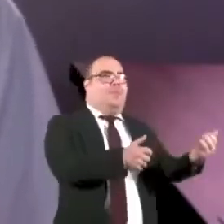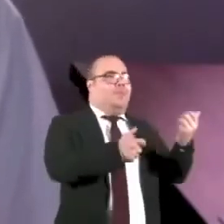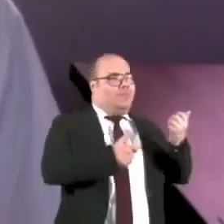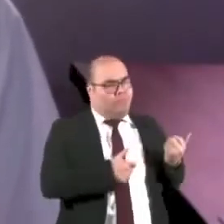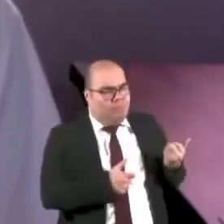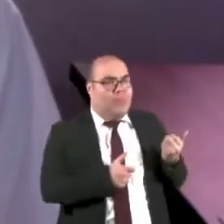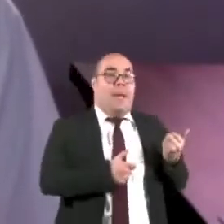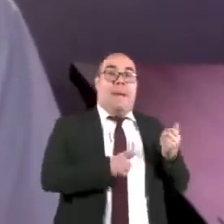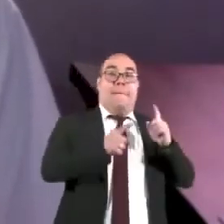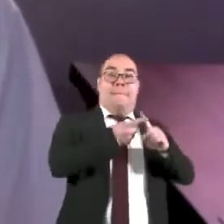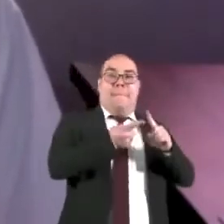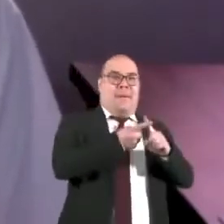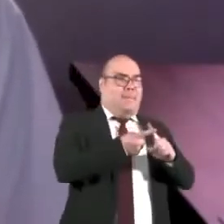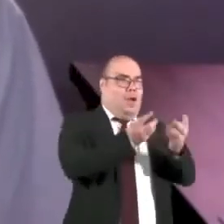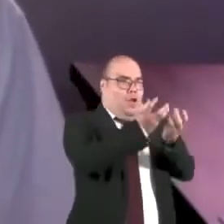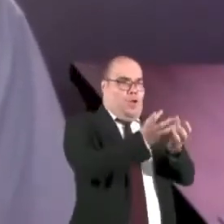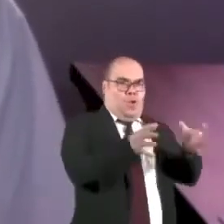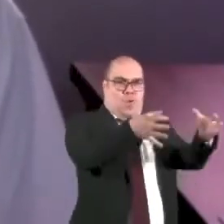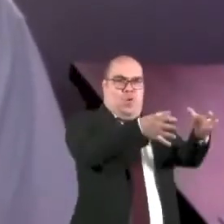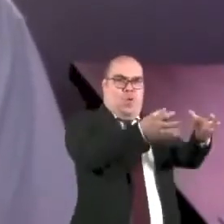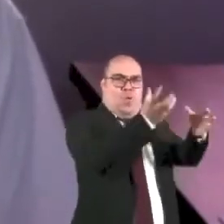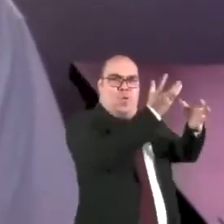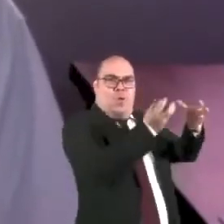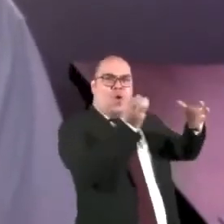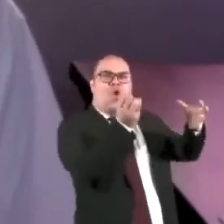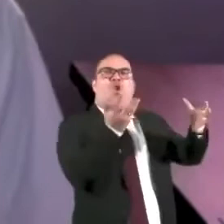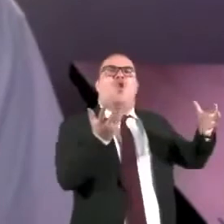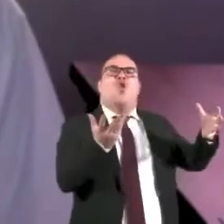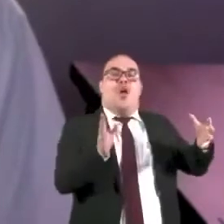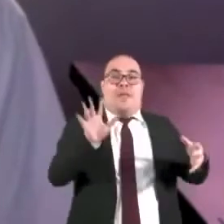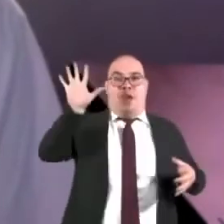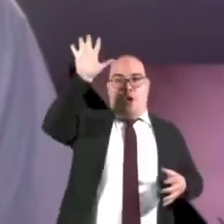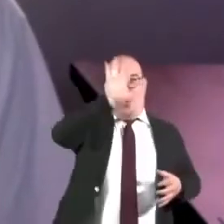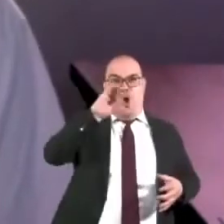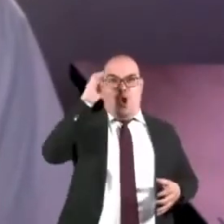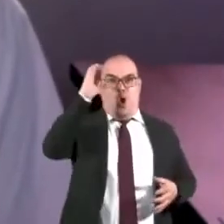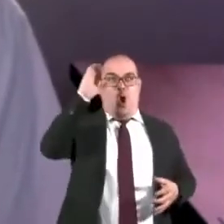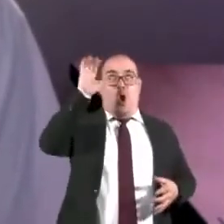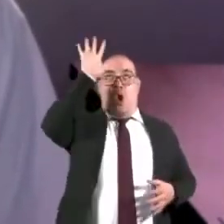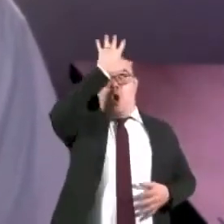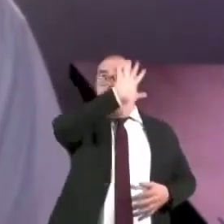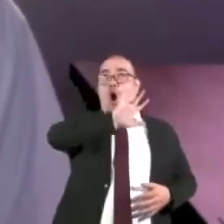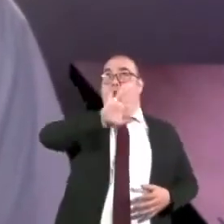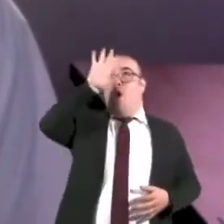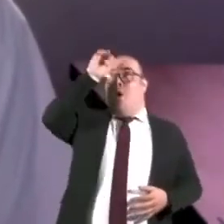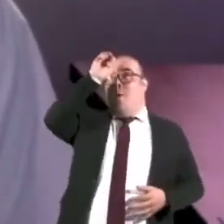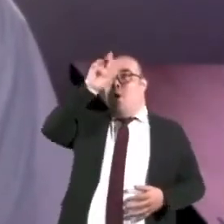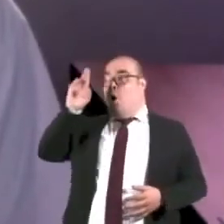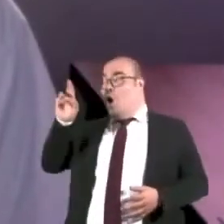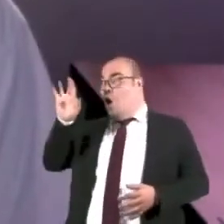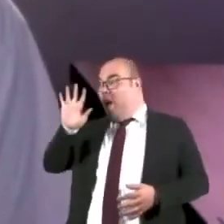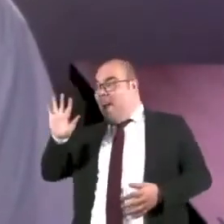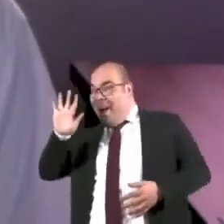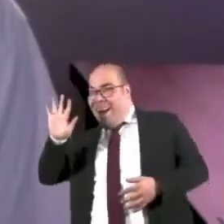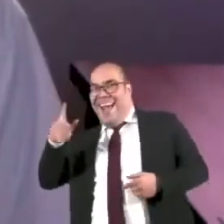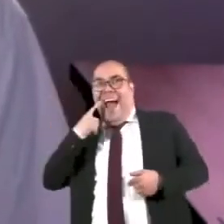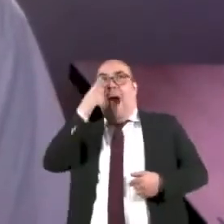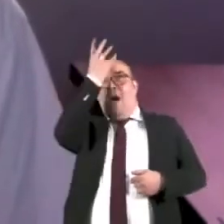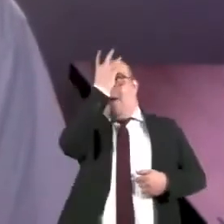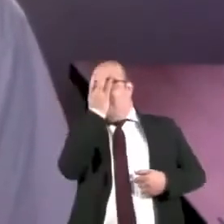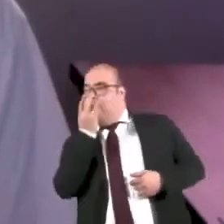formar el bloque oriental. Fui destinado a esa tarea que era inédita en ese momento para